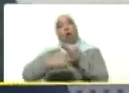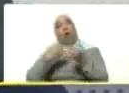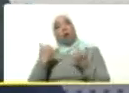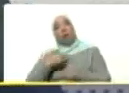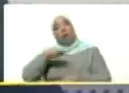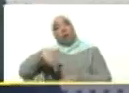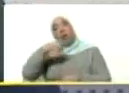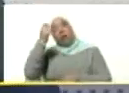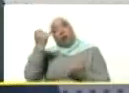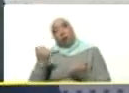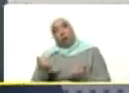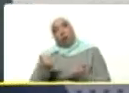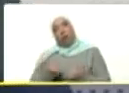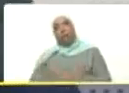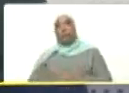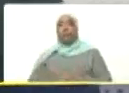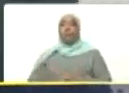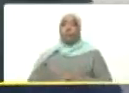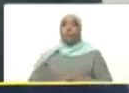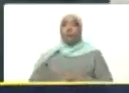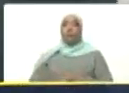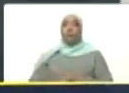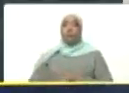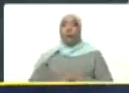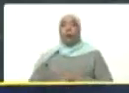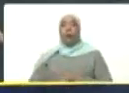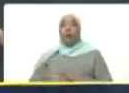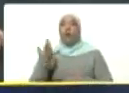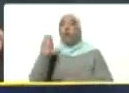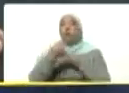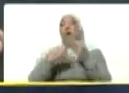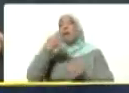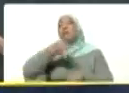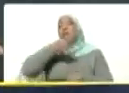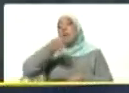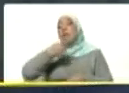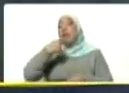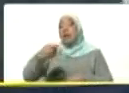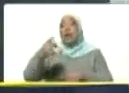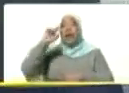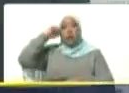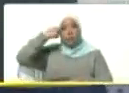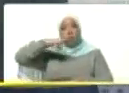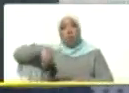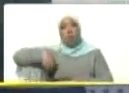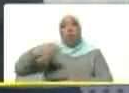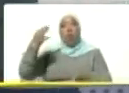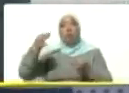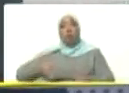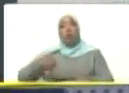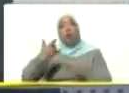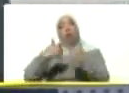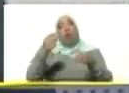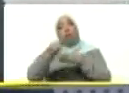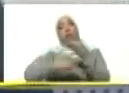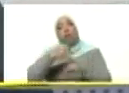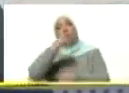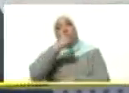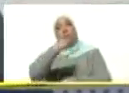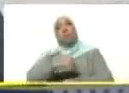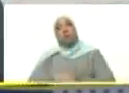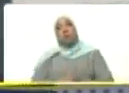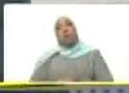obstante, we must always remember our solemn obligation siempre tenemos que recordar nuestra obligación solemne to uphold the